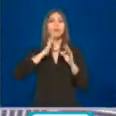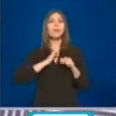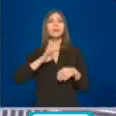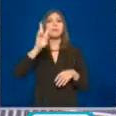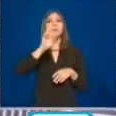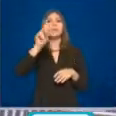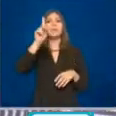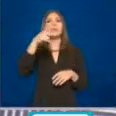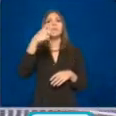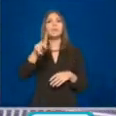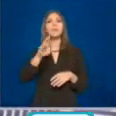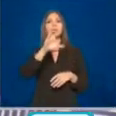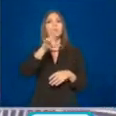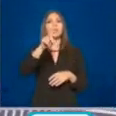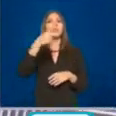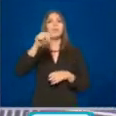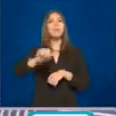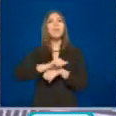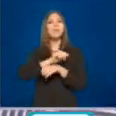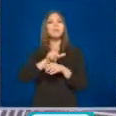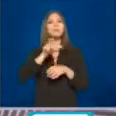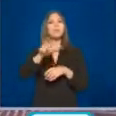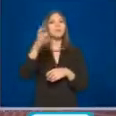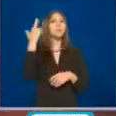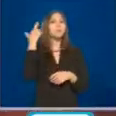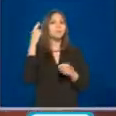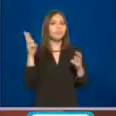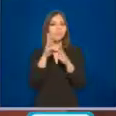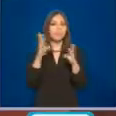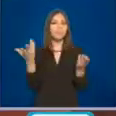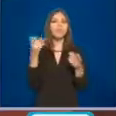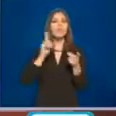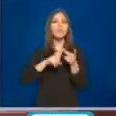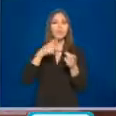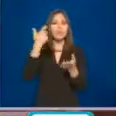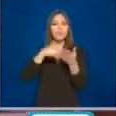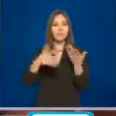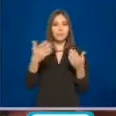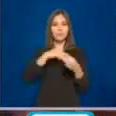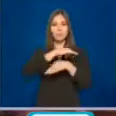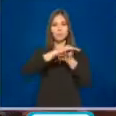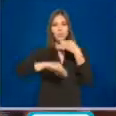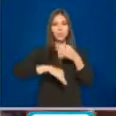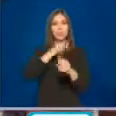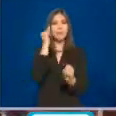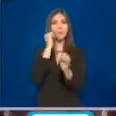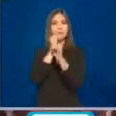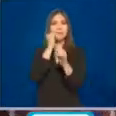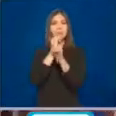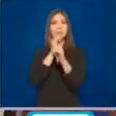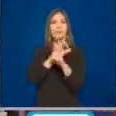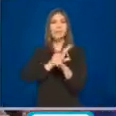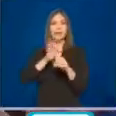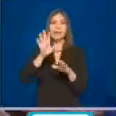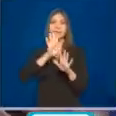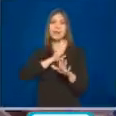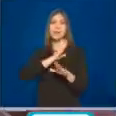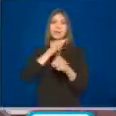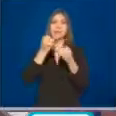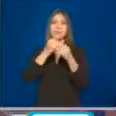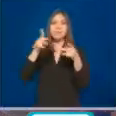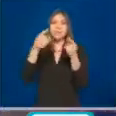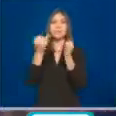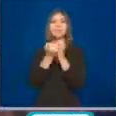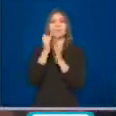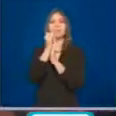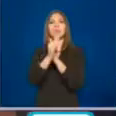traerlo en tu coche. ¿Dónde lo podemos encontrar? Cuéntame, Alejandra. Bueno, están, como te decía, en todas las plataformas digitales, está disponible ya, está también en